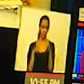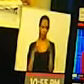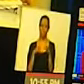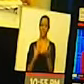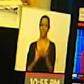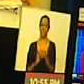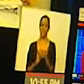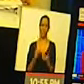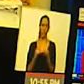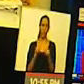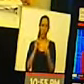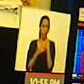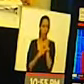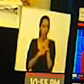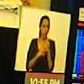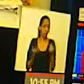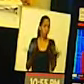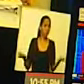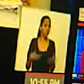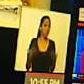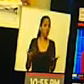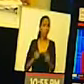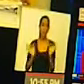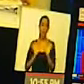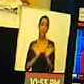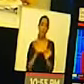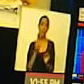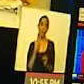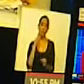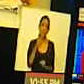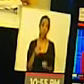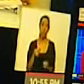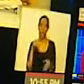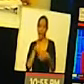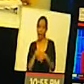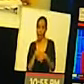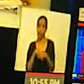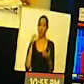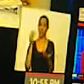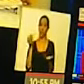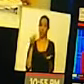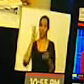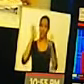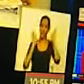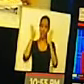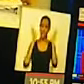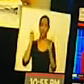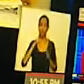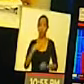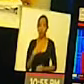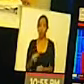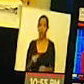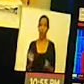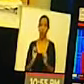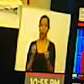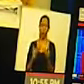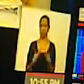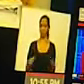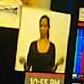queda Guaidó? O sea, ¿Guaidó queda ahí como la nada, como dices tú? ¿Entra en las elecciones, va a ser candidato o deja, simplemente desaparece del mapa